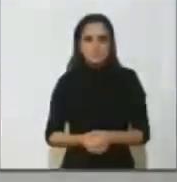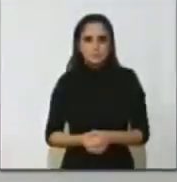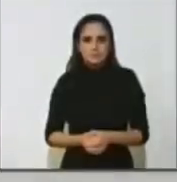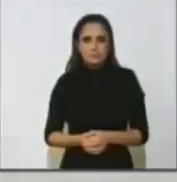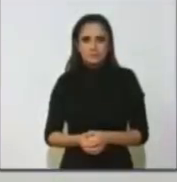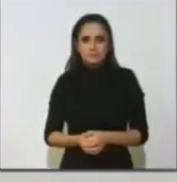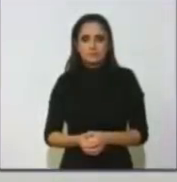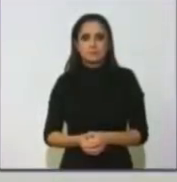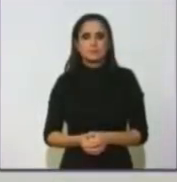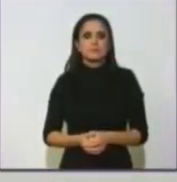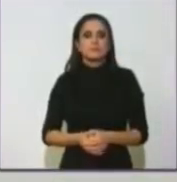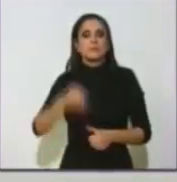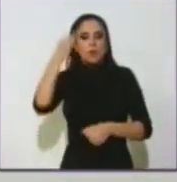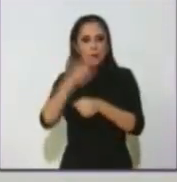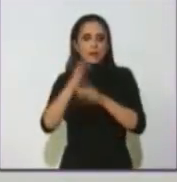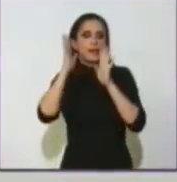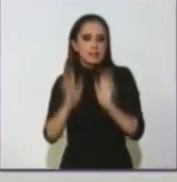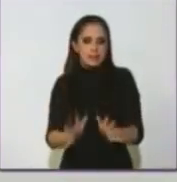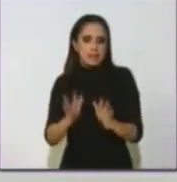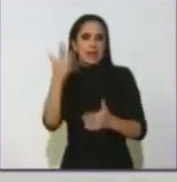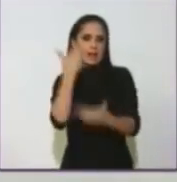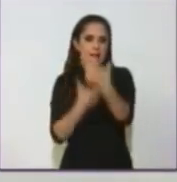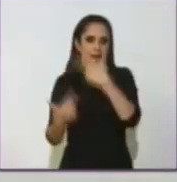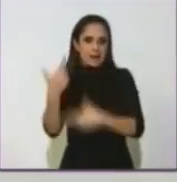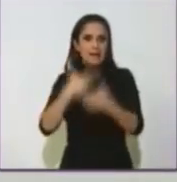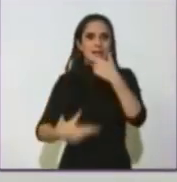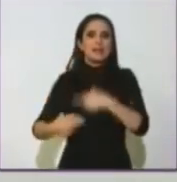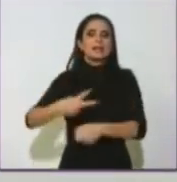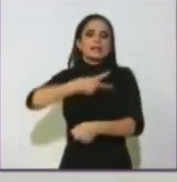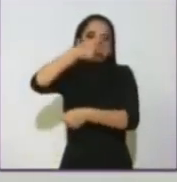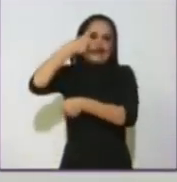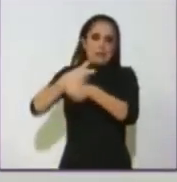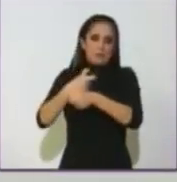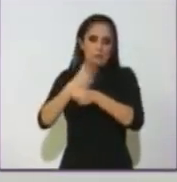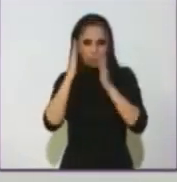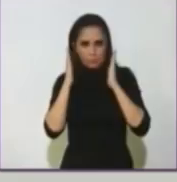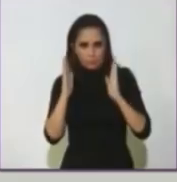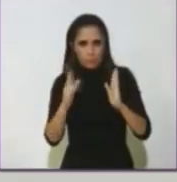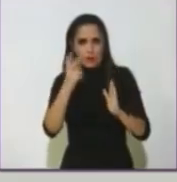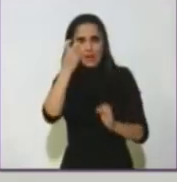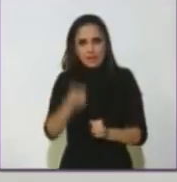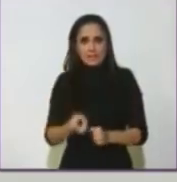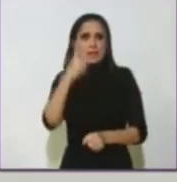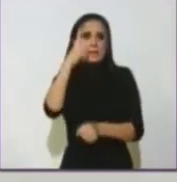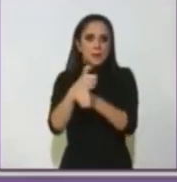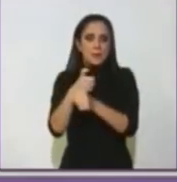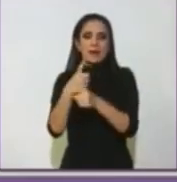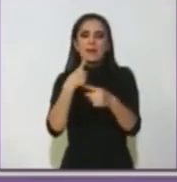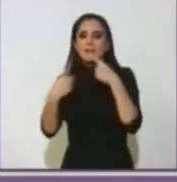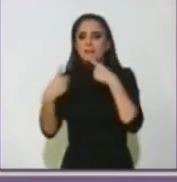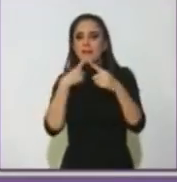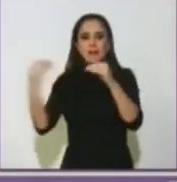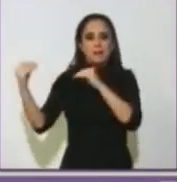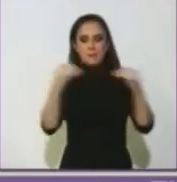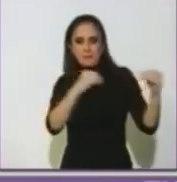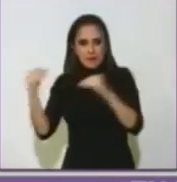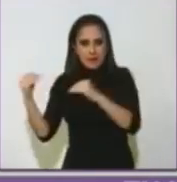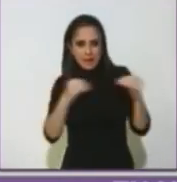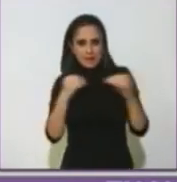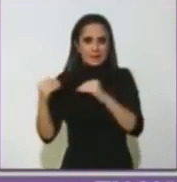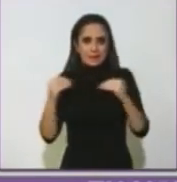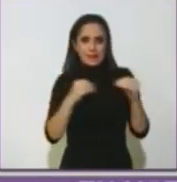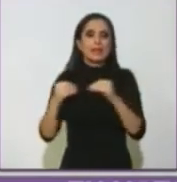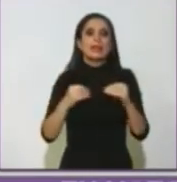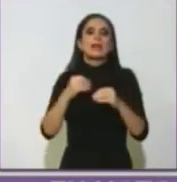bueno estamos de vuelta en la en el segundo bloque de este primer debate de tres organizados por el